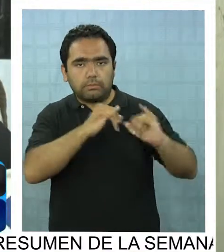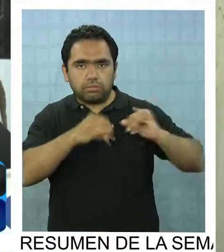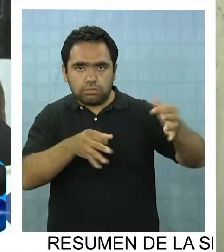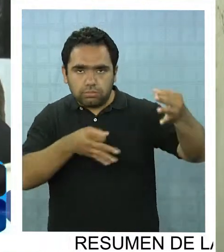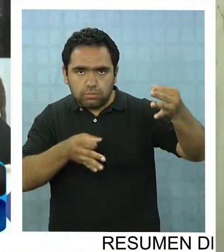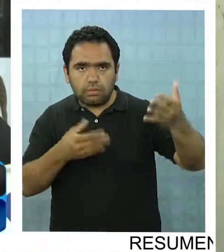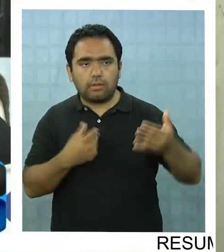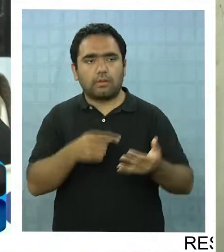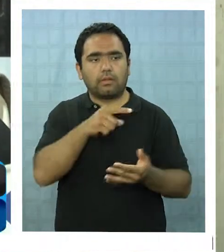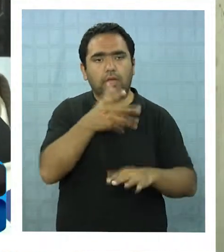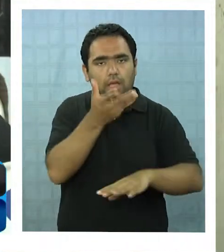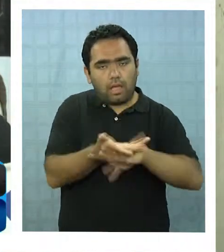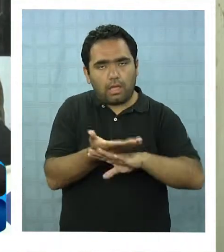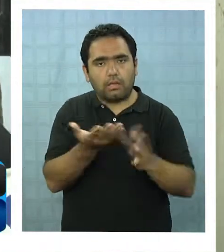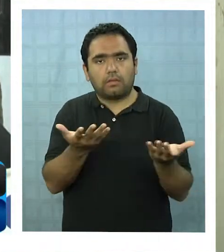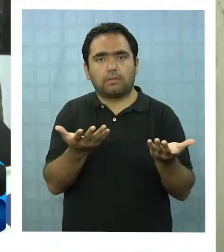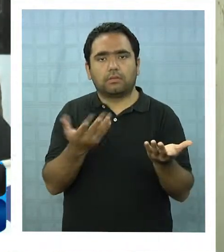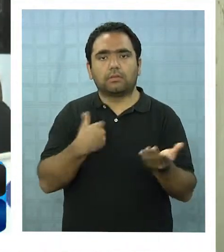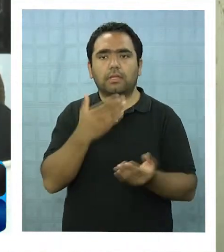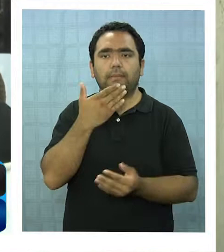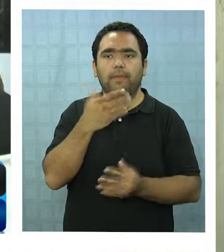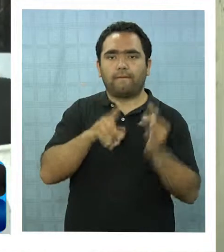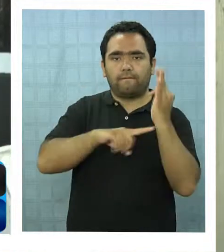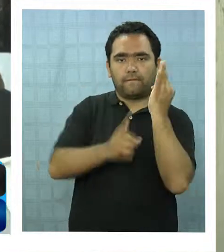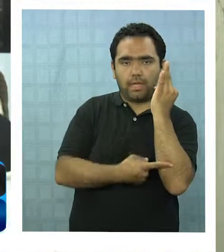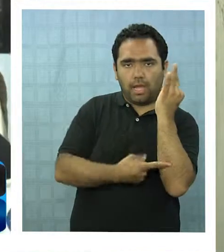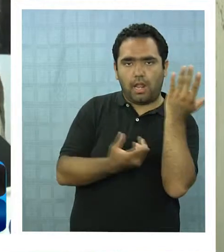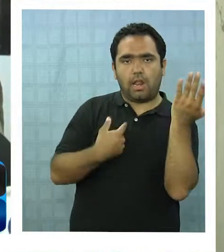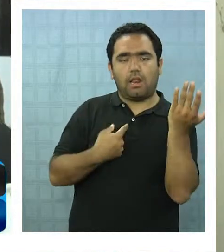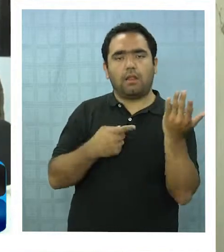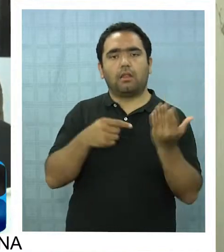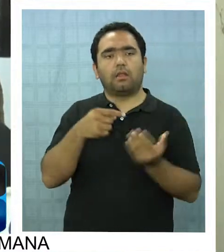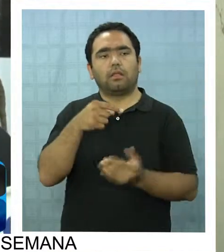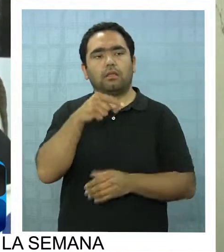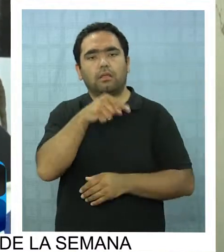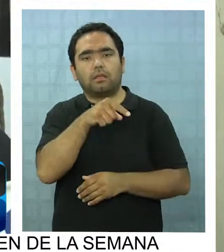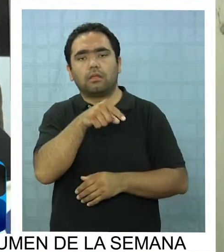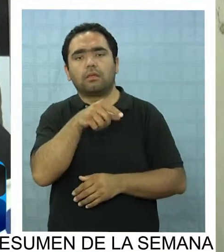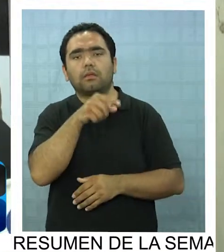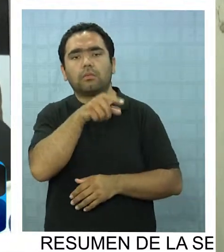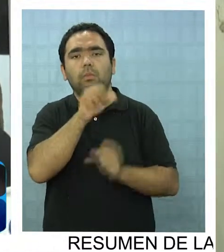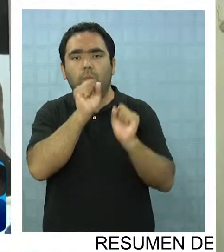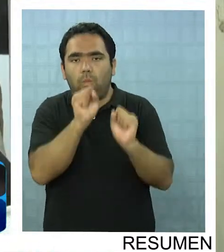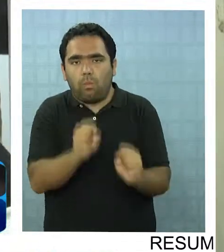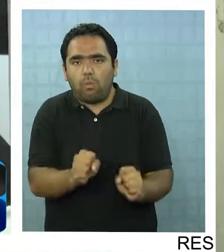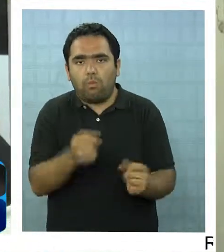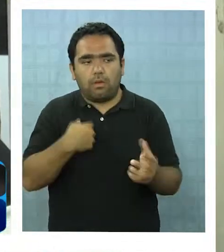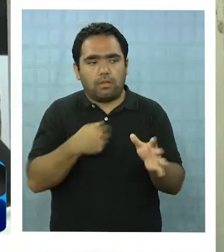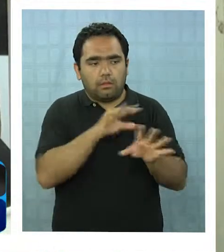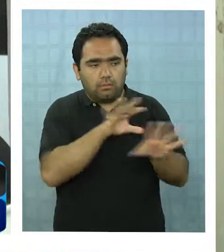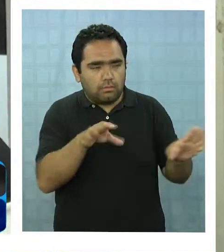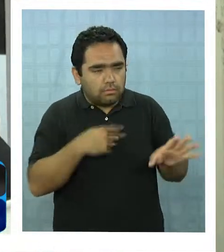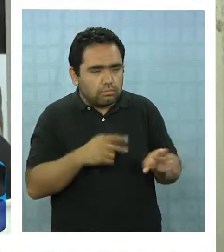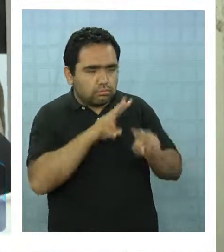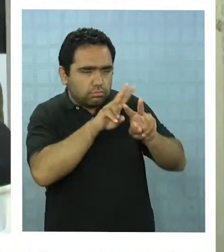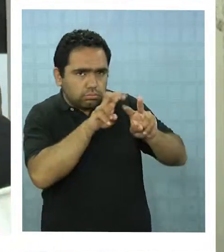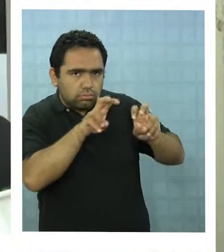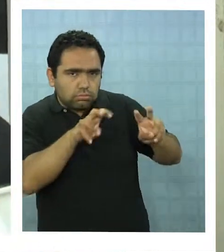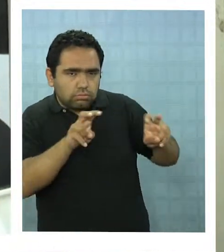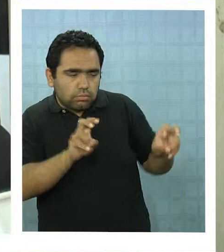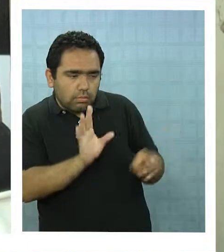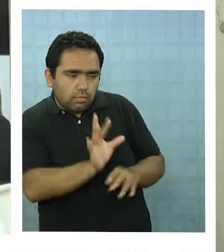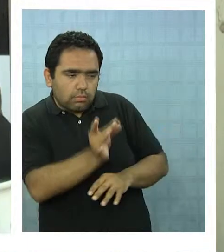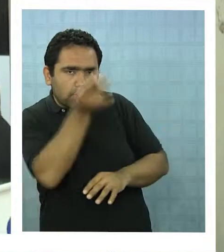el magistrado o el fiscal No es cierto hoy día después de tener los elementos para para discernir y poder